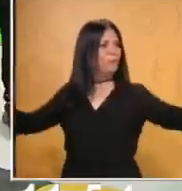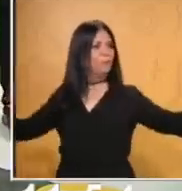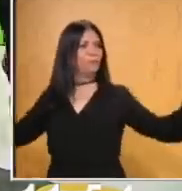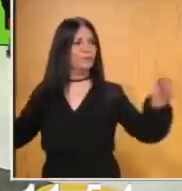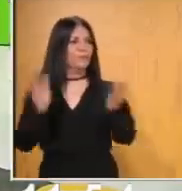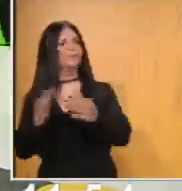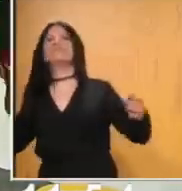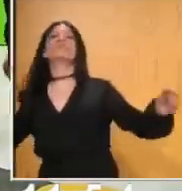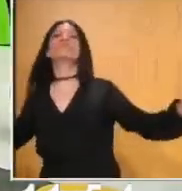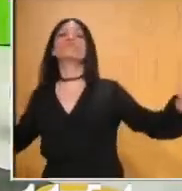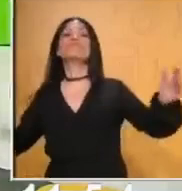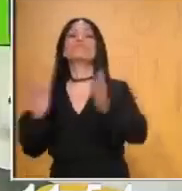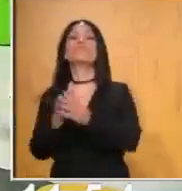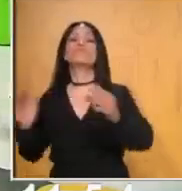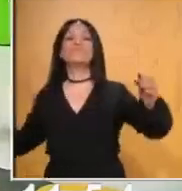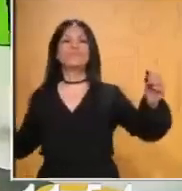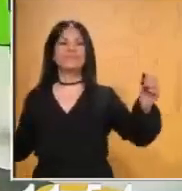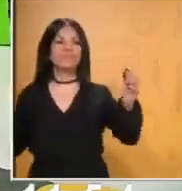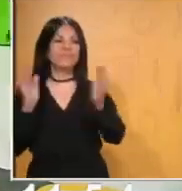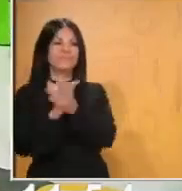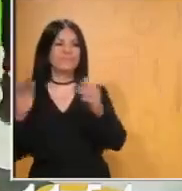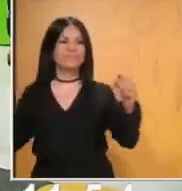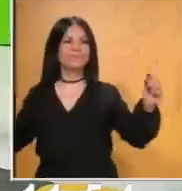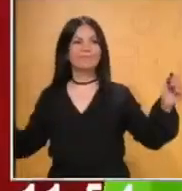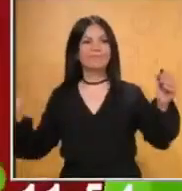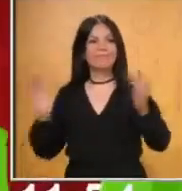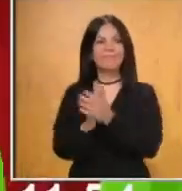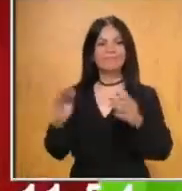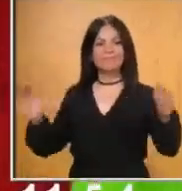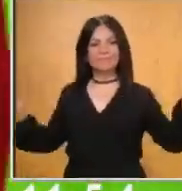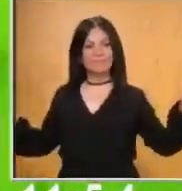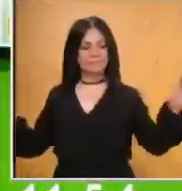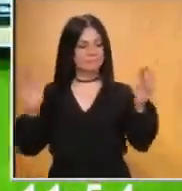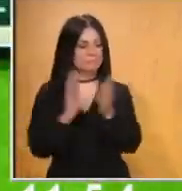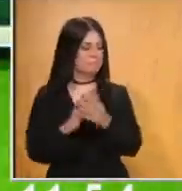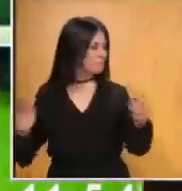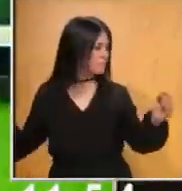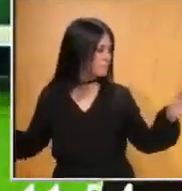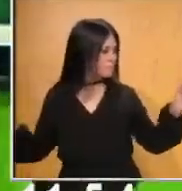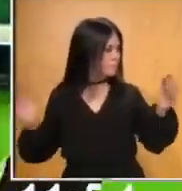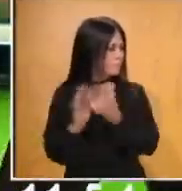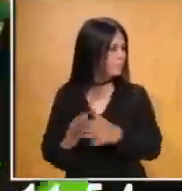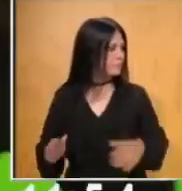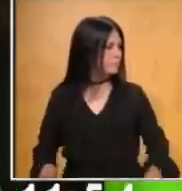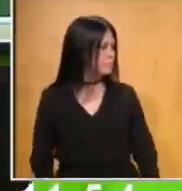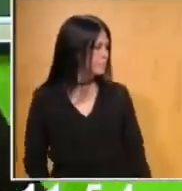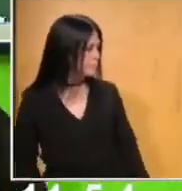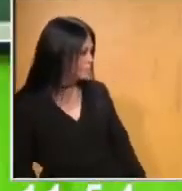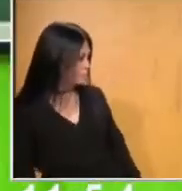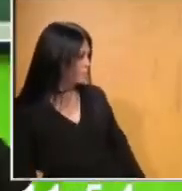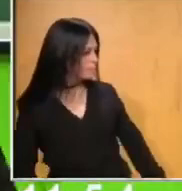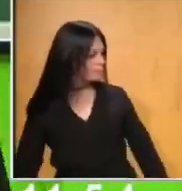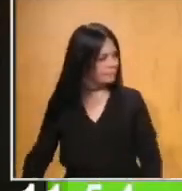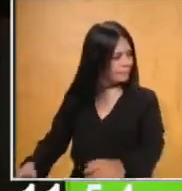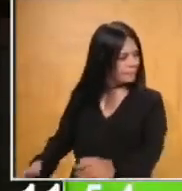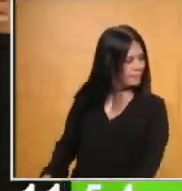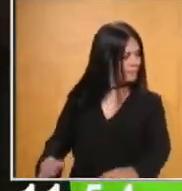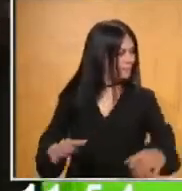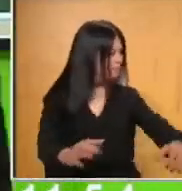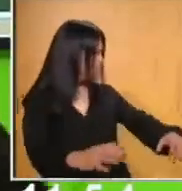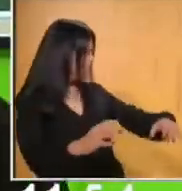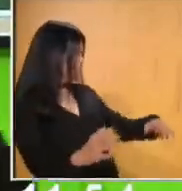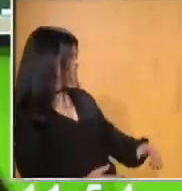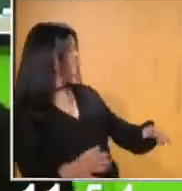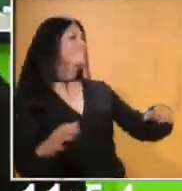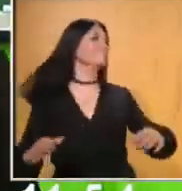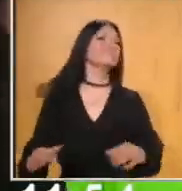Algo sencillo. Y vamos a ir metiendo un poquito de pasitos. Me voy a quedar aquí. Ahí va la musiquita. Pero